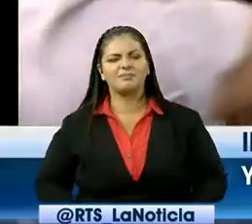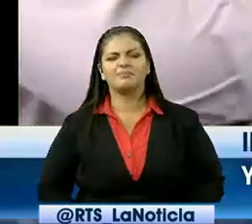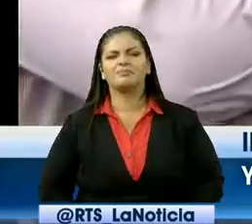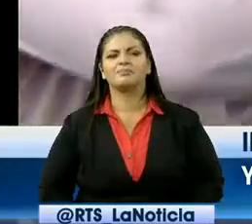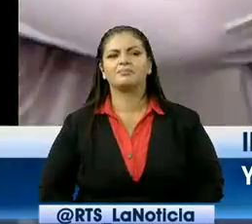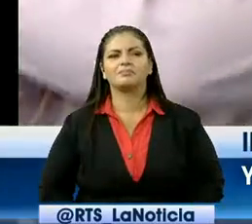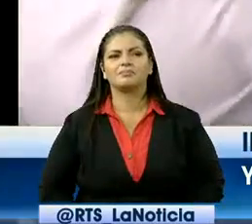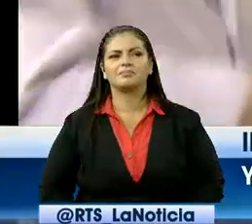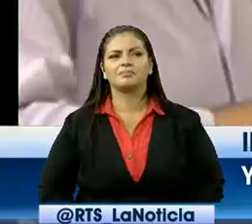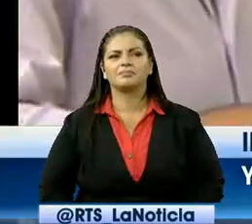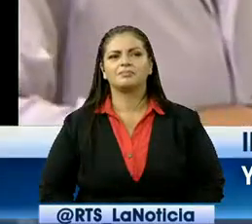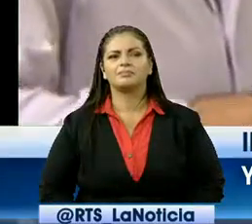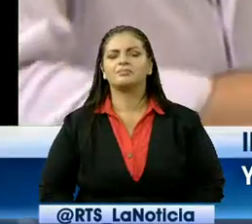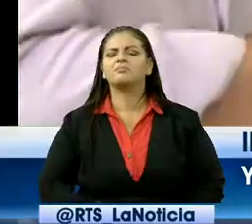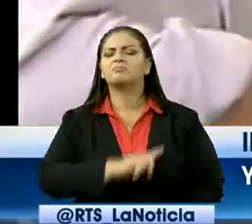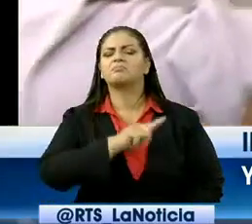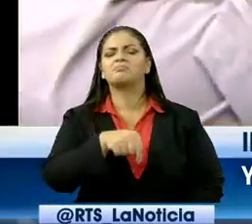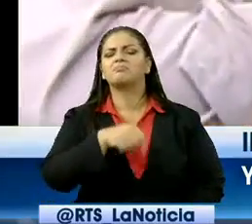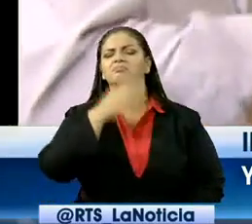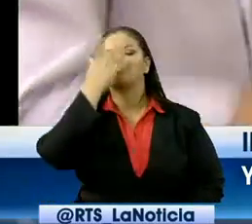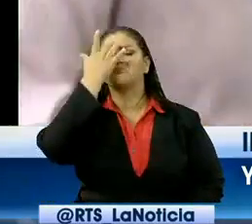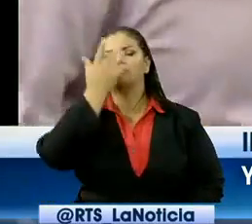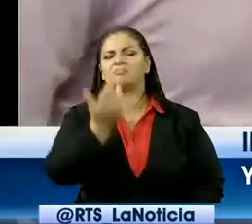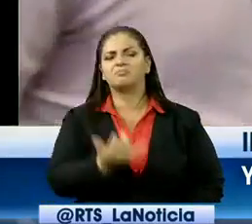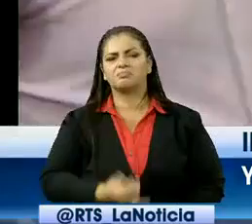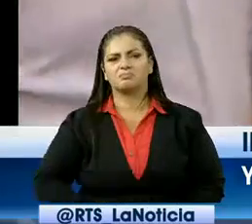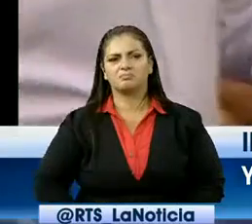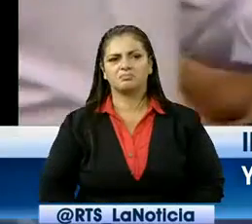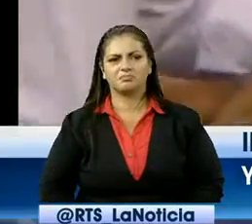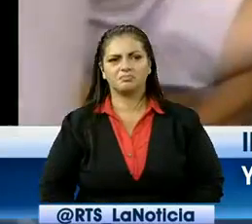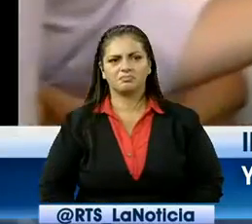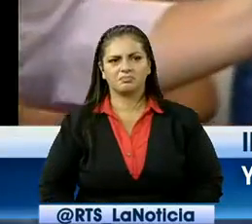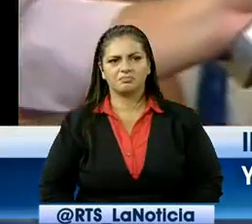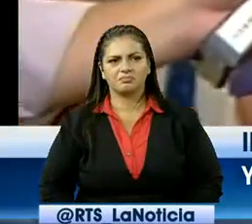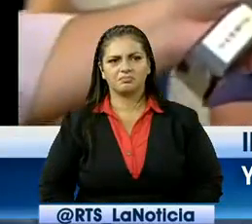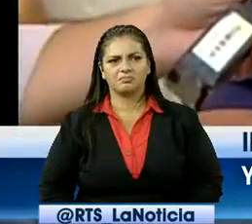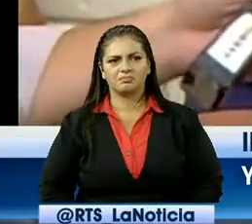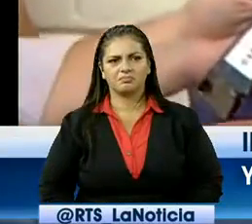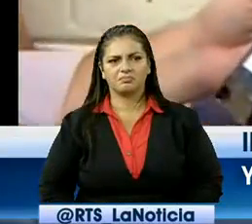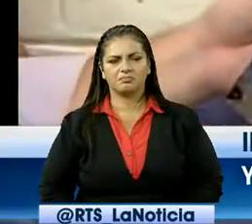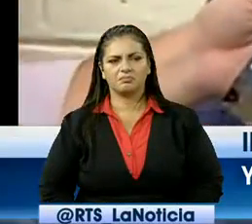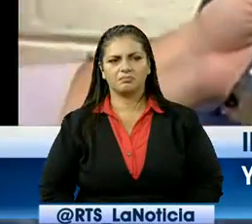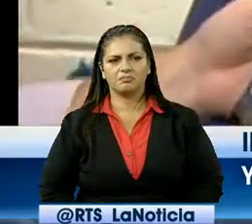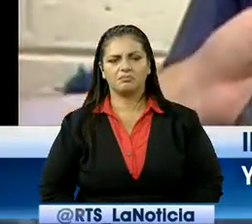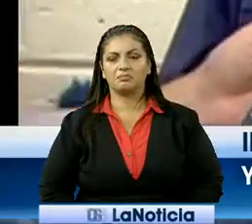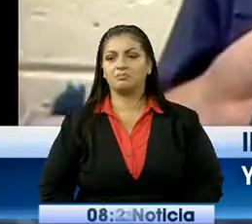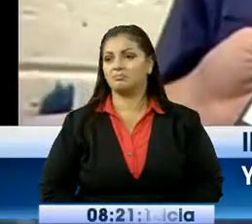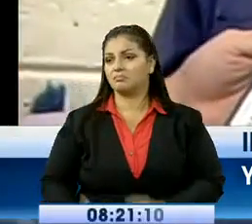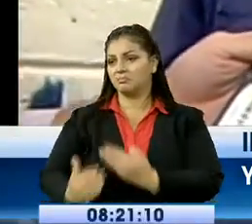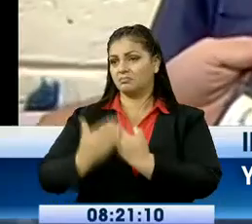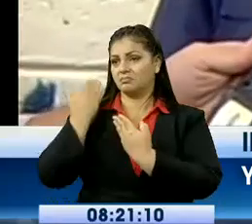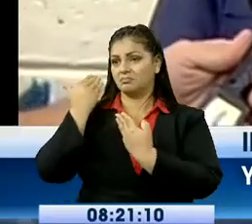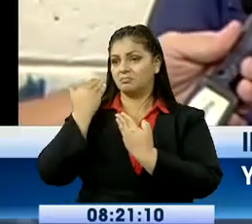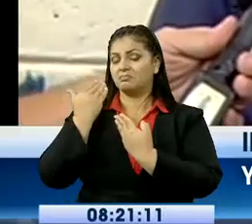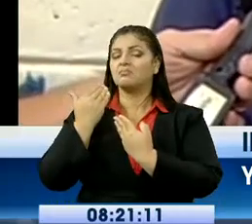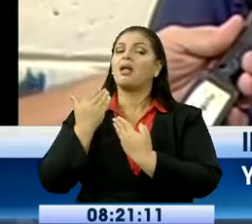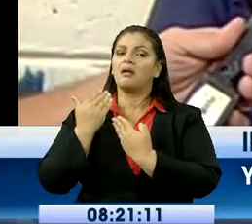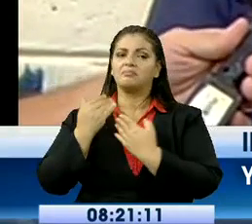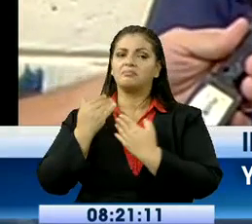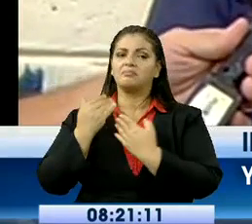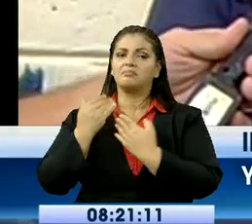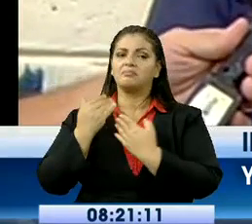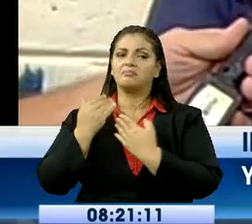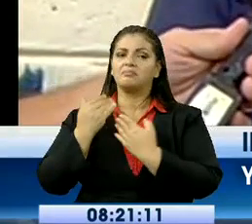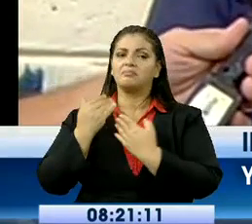lo que está haciendo aquí usted? Me parece que está esperando algo, ¿no? Bueno, aquí me han invitado para que venga a retirar un toldo. Y